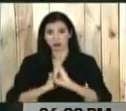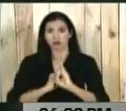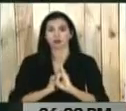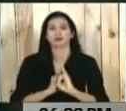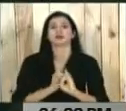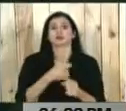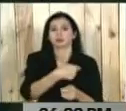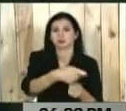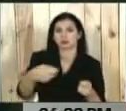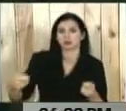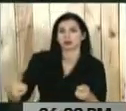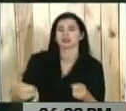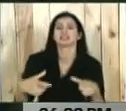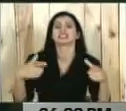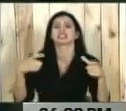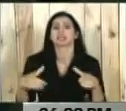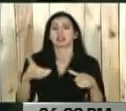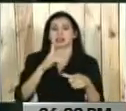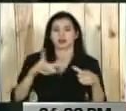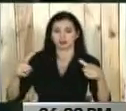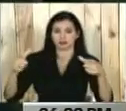Les distribuí un CD